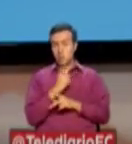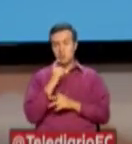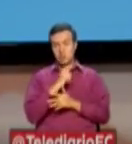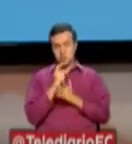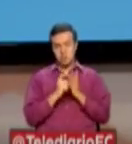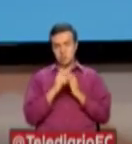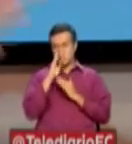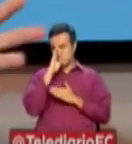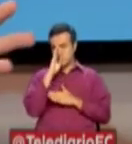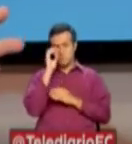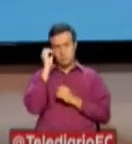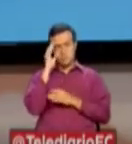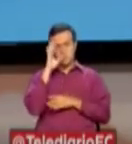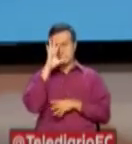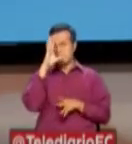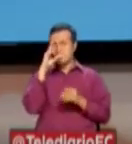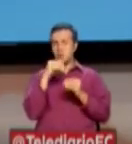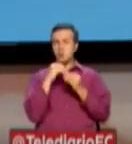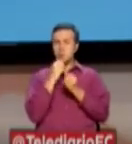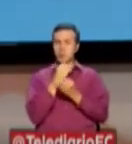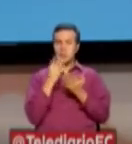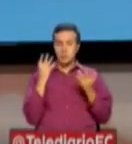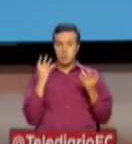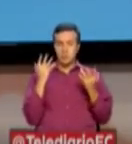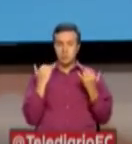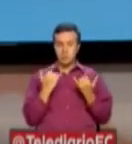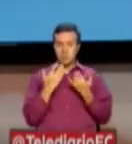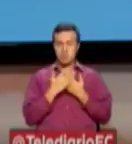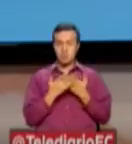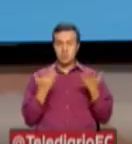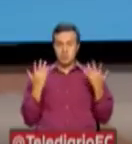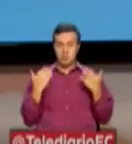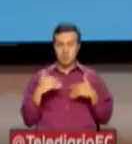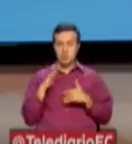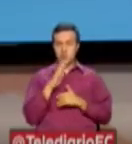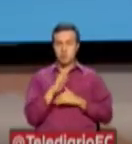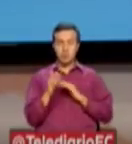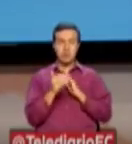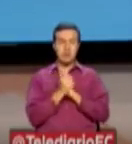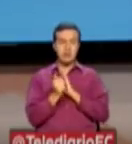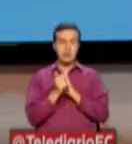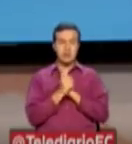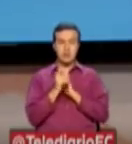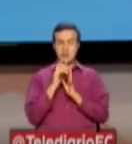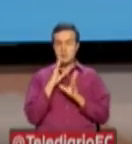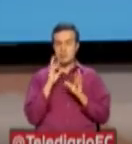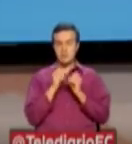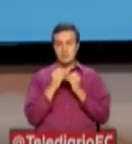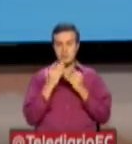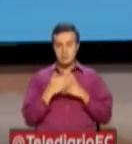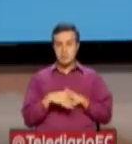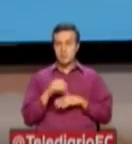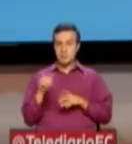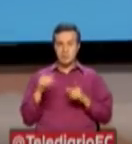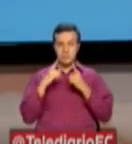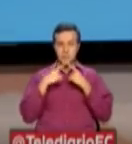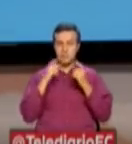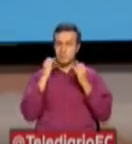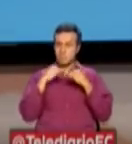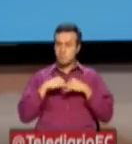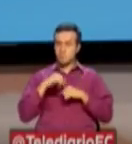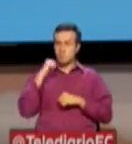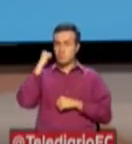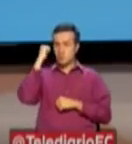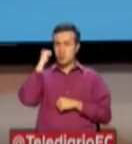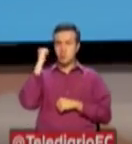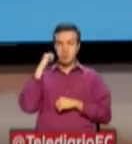y que lo diga absolutamente todo y que todo lo que él hoy tenga en su capacidad para descargar lo haga público porque ese es